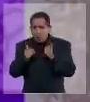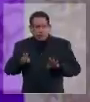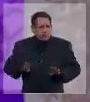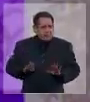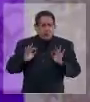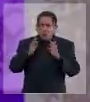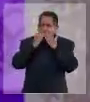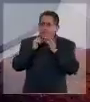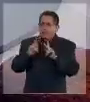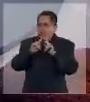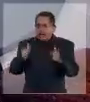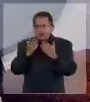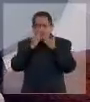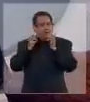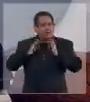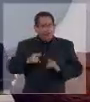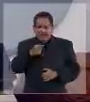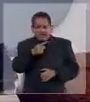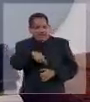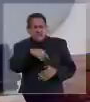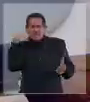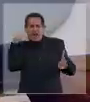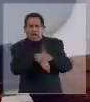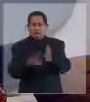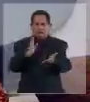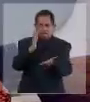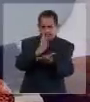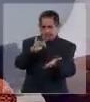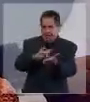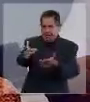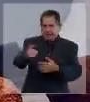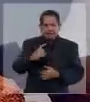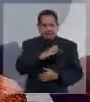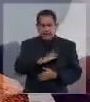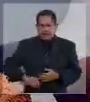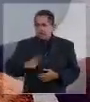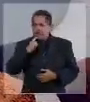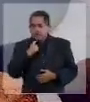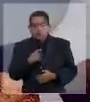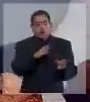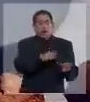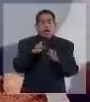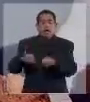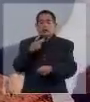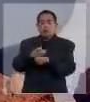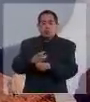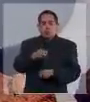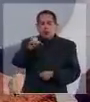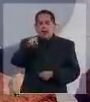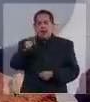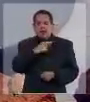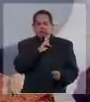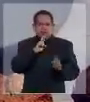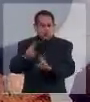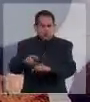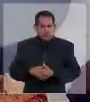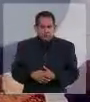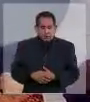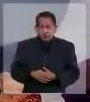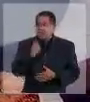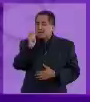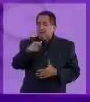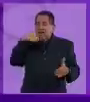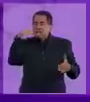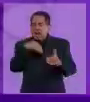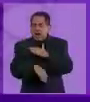tranquilidad. Es un fracaso la política económica. Gracias, candidato López Obrador. Réplica 2 de 2, José Antonio Meade. Muchas gracias. Lo que fue un fracaso